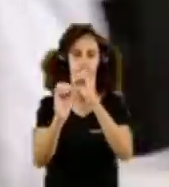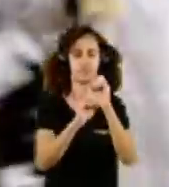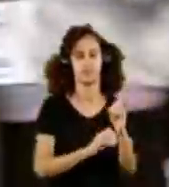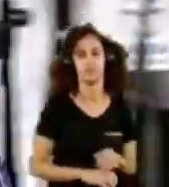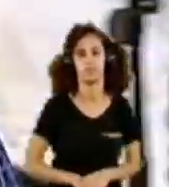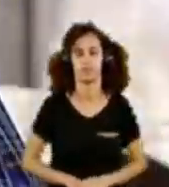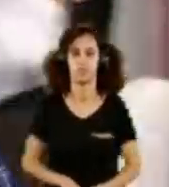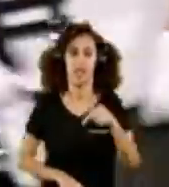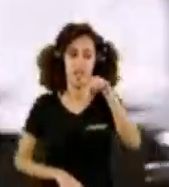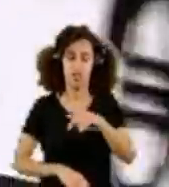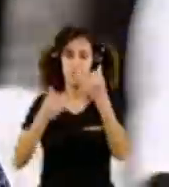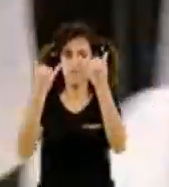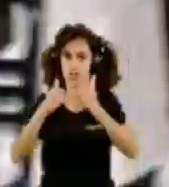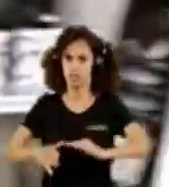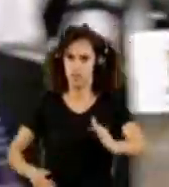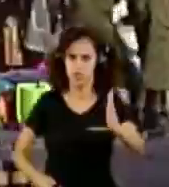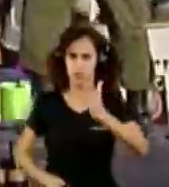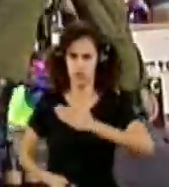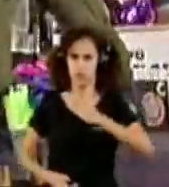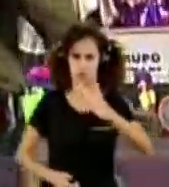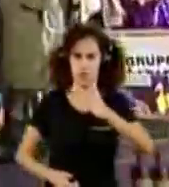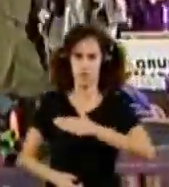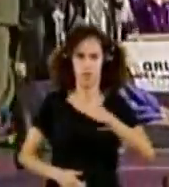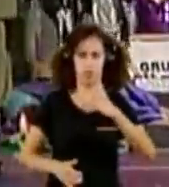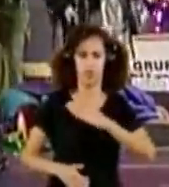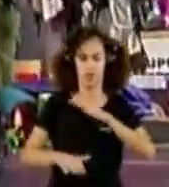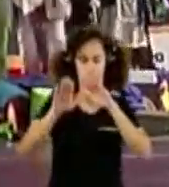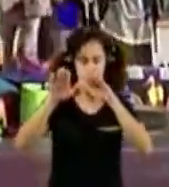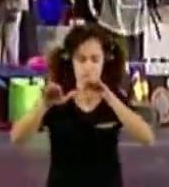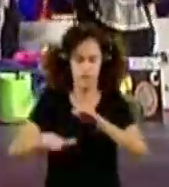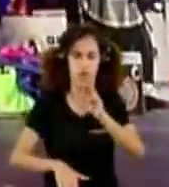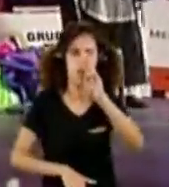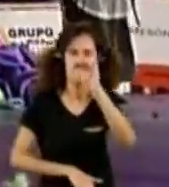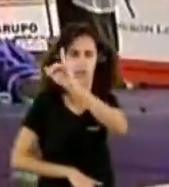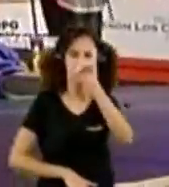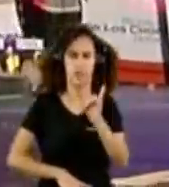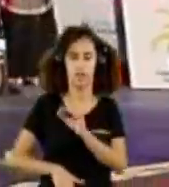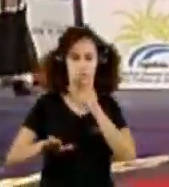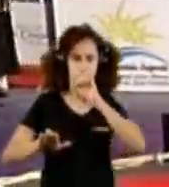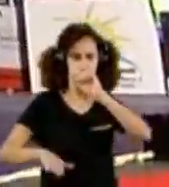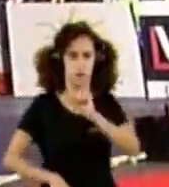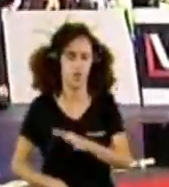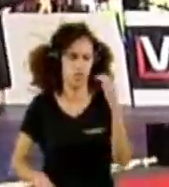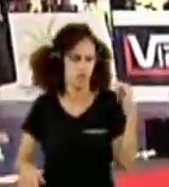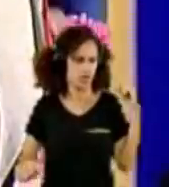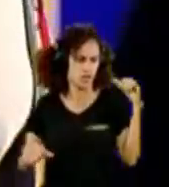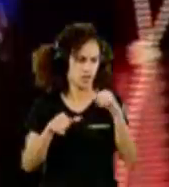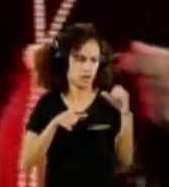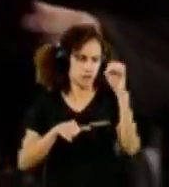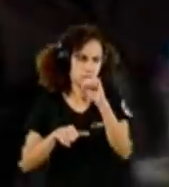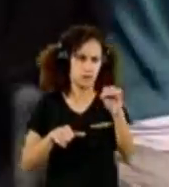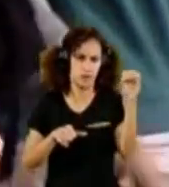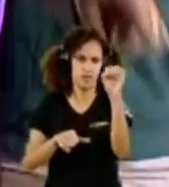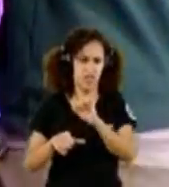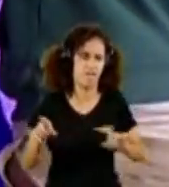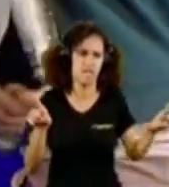Es nuestra fiesta para los fieles de Don Pérez, lo más grande. Pero hace años que a este hombre se le ven